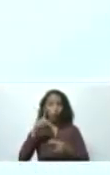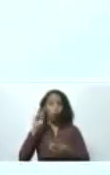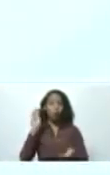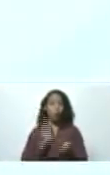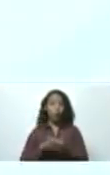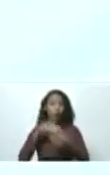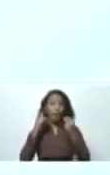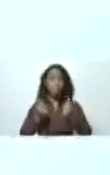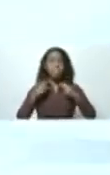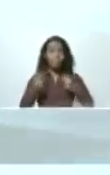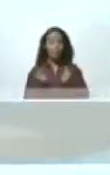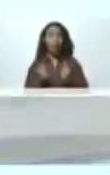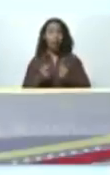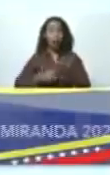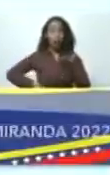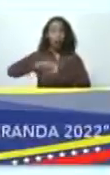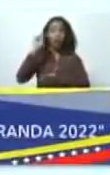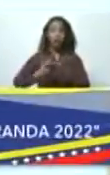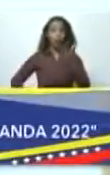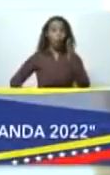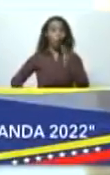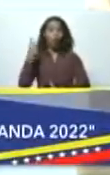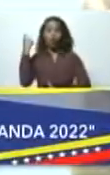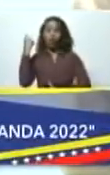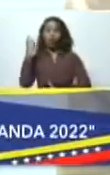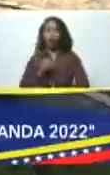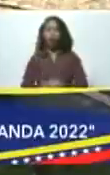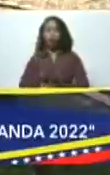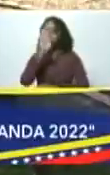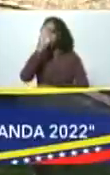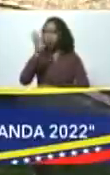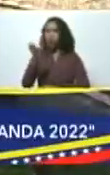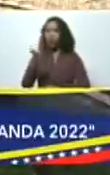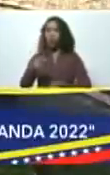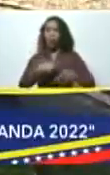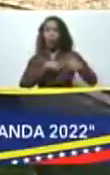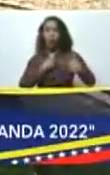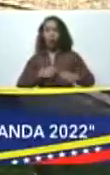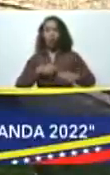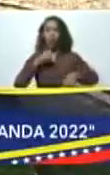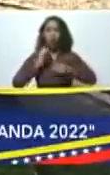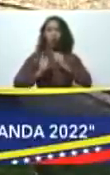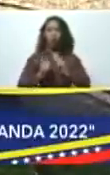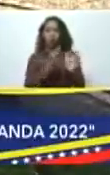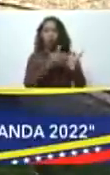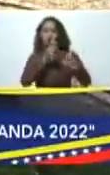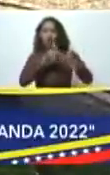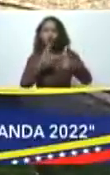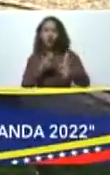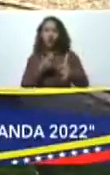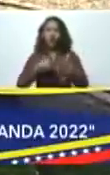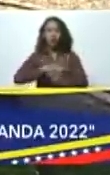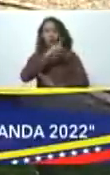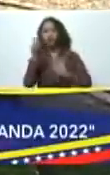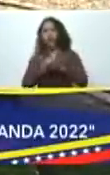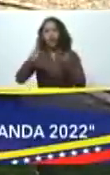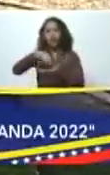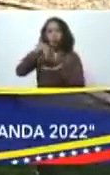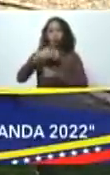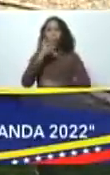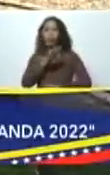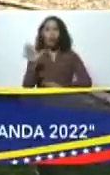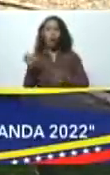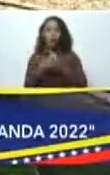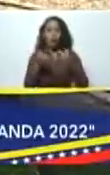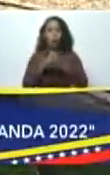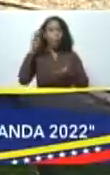Escalona. Contrátalos de una. Directo para Corazón Llanero, para la gira nacional próximamente, los cabresteros